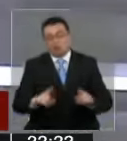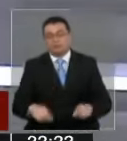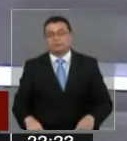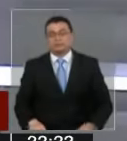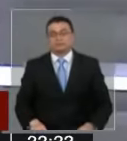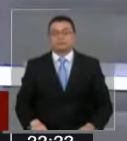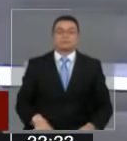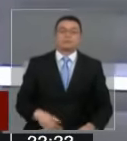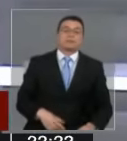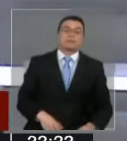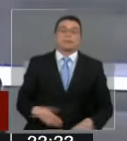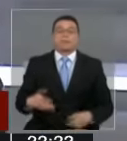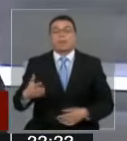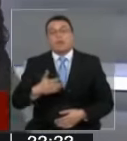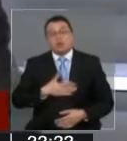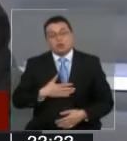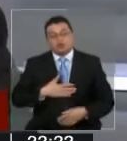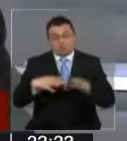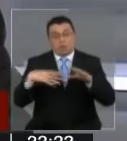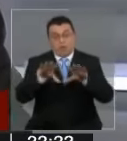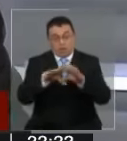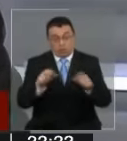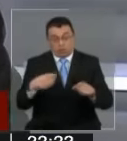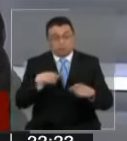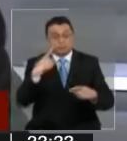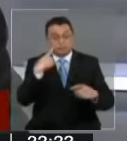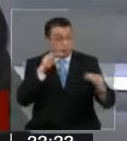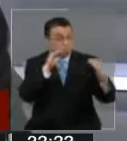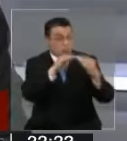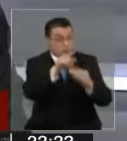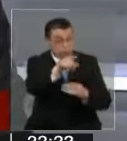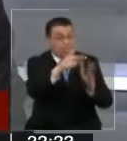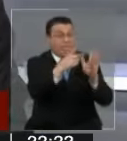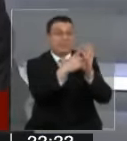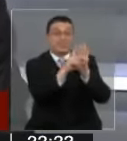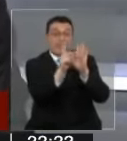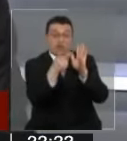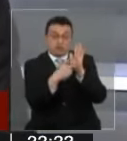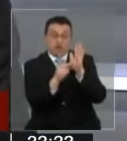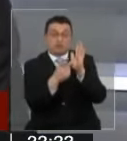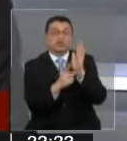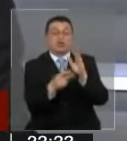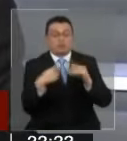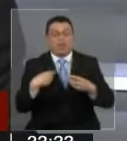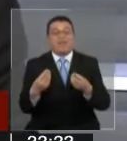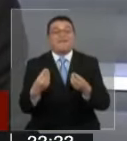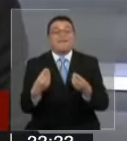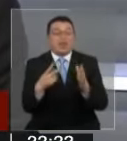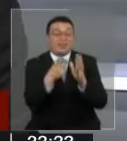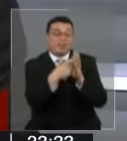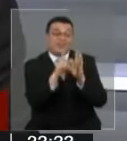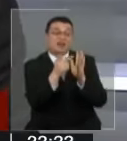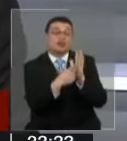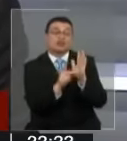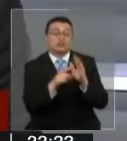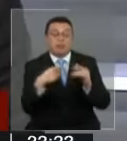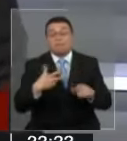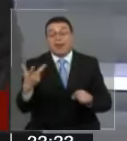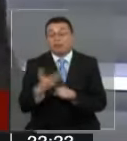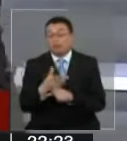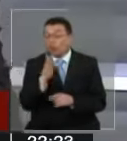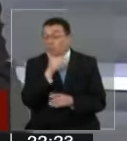Y quiero coincidir contigo, Mónica, totalmente en el tema del diagnóstico. O sea, tú dices, necesitamos un buen diagnóstico y qué malo que no lo